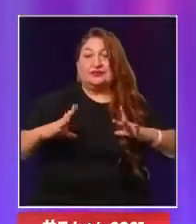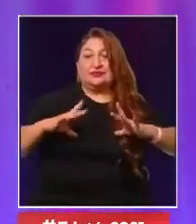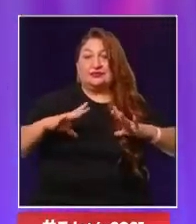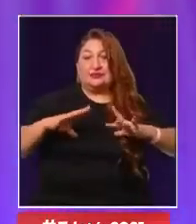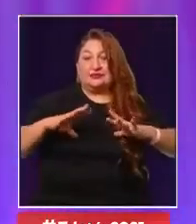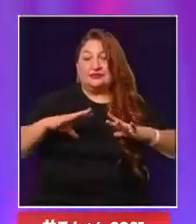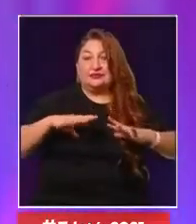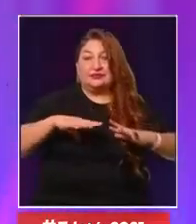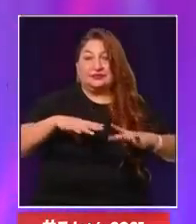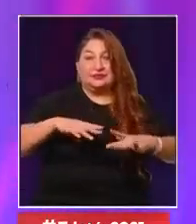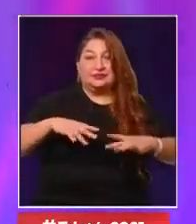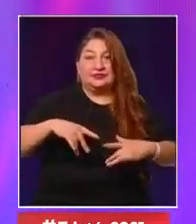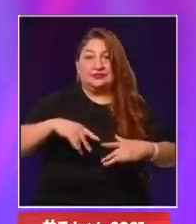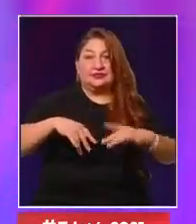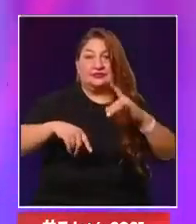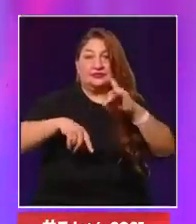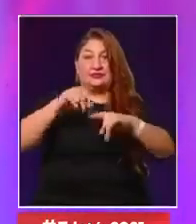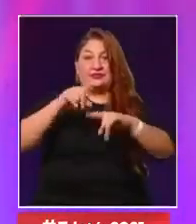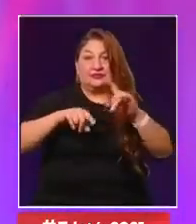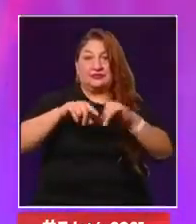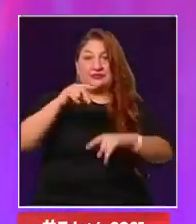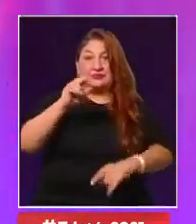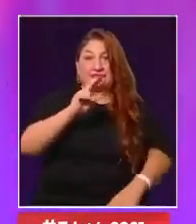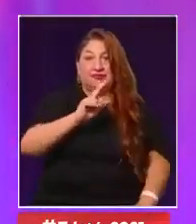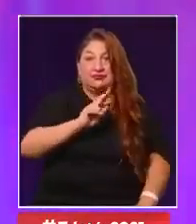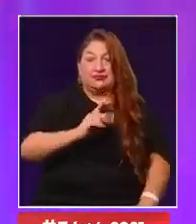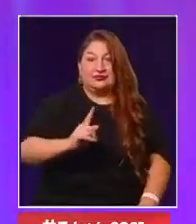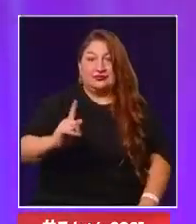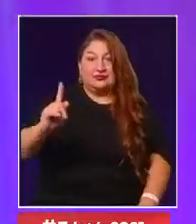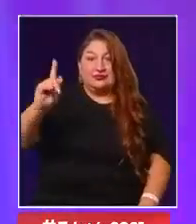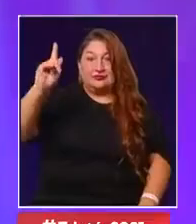efe este mes